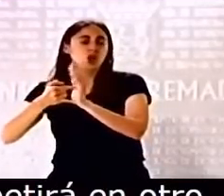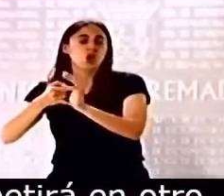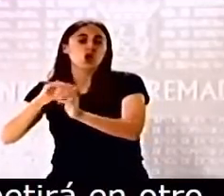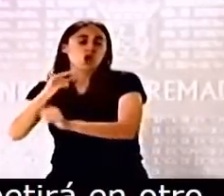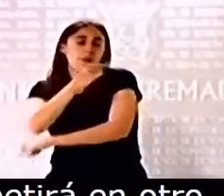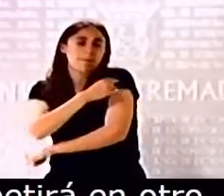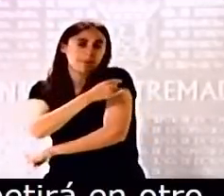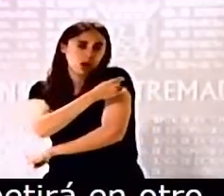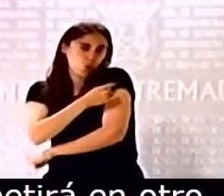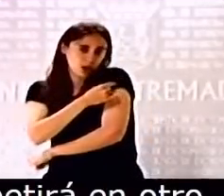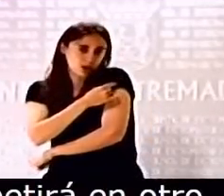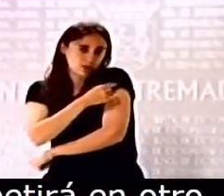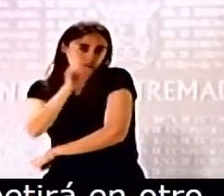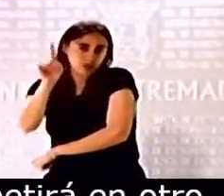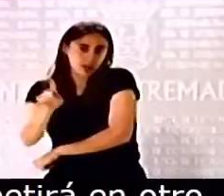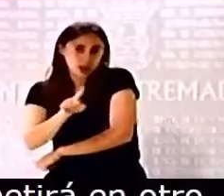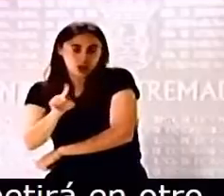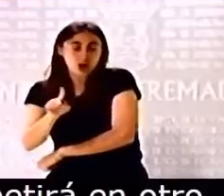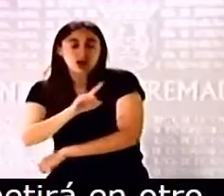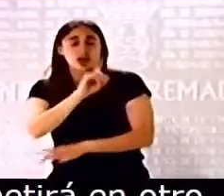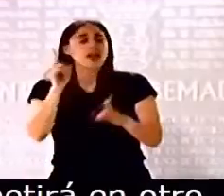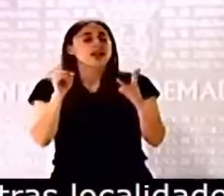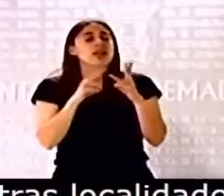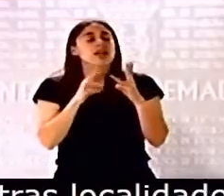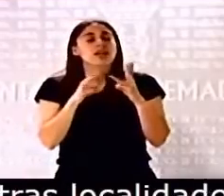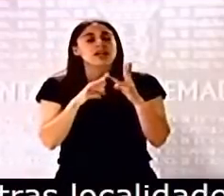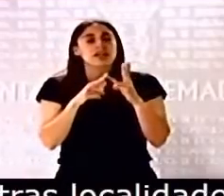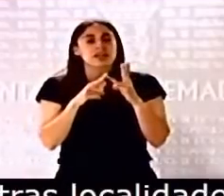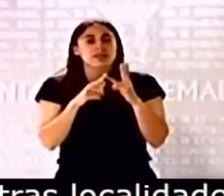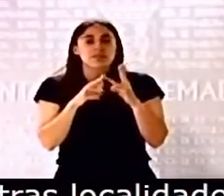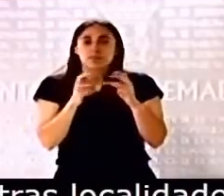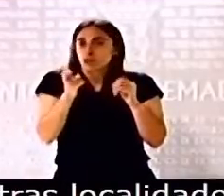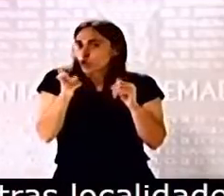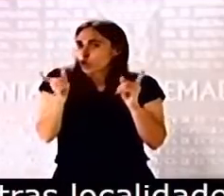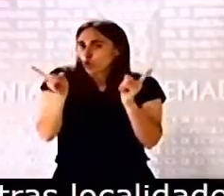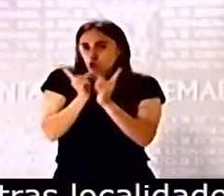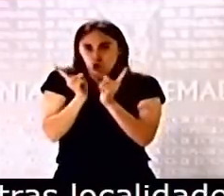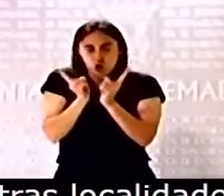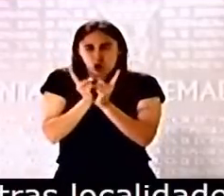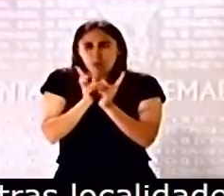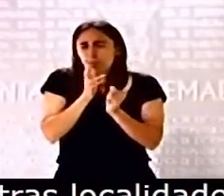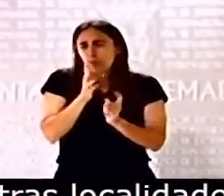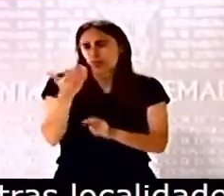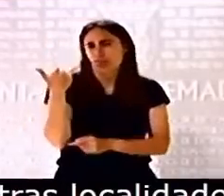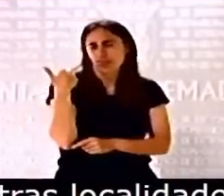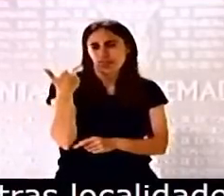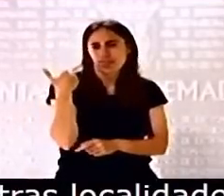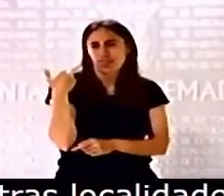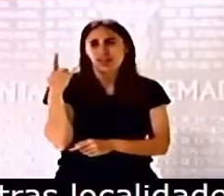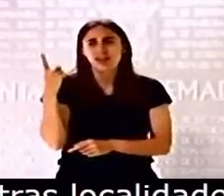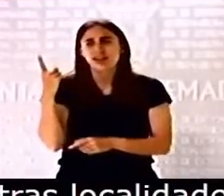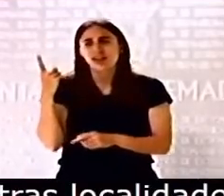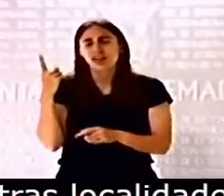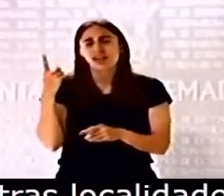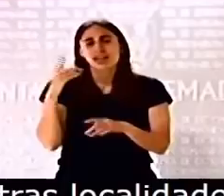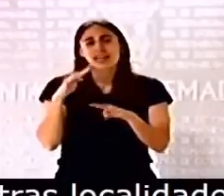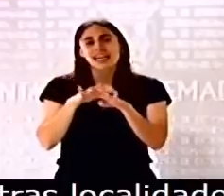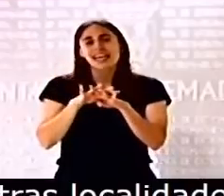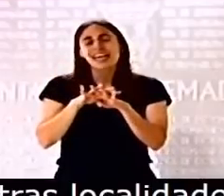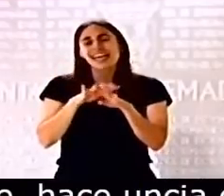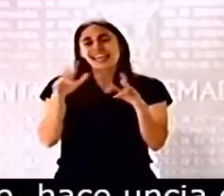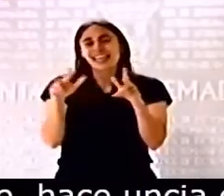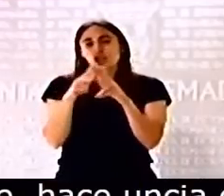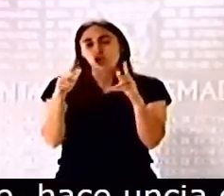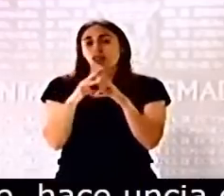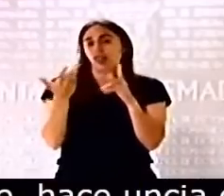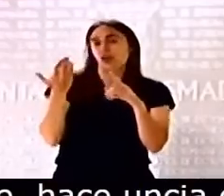semanas. Y otra cuestión, esta ya es más breve, porque bueno, hace unos días usted publicaba en redes sociales que